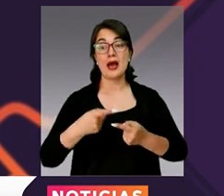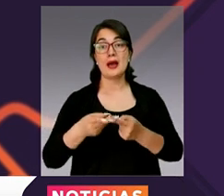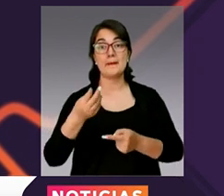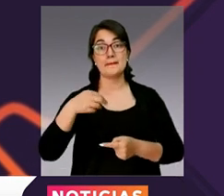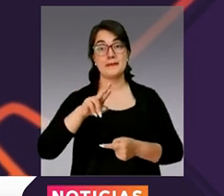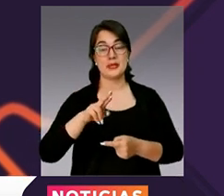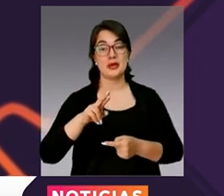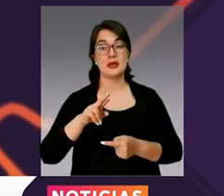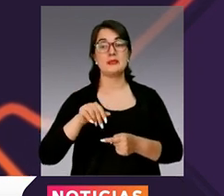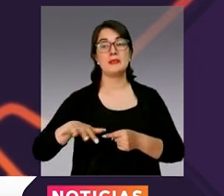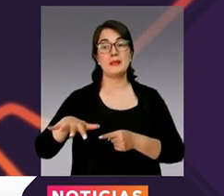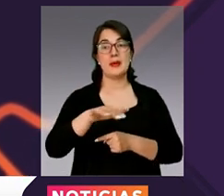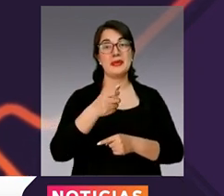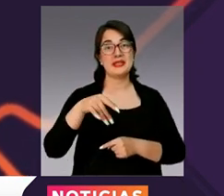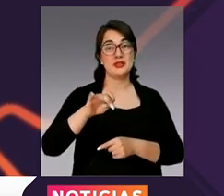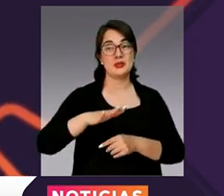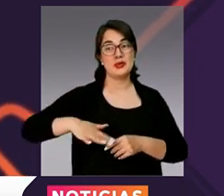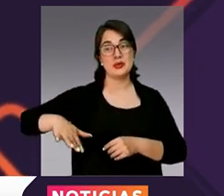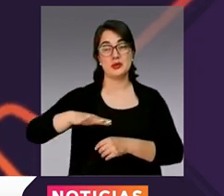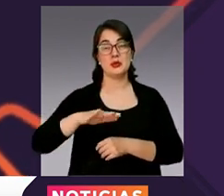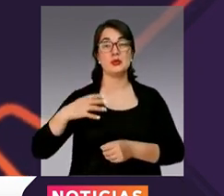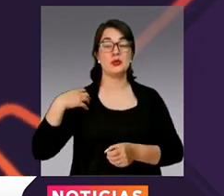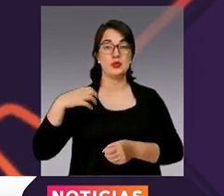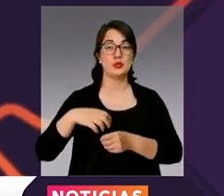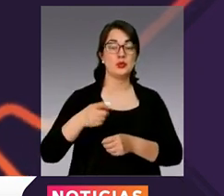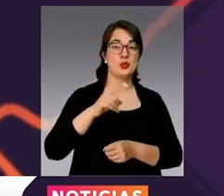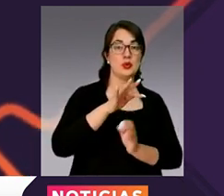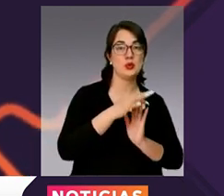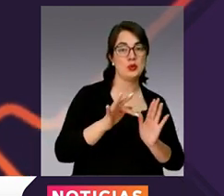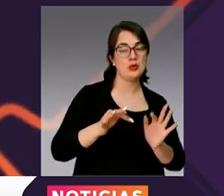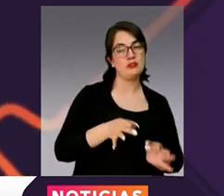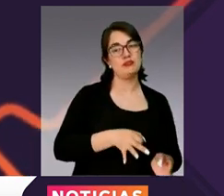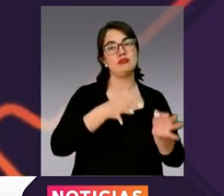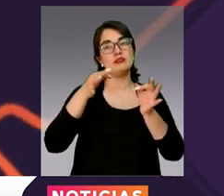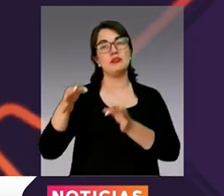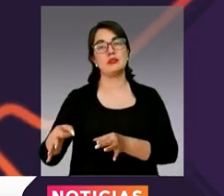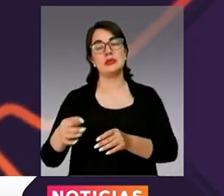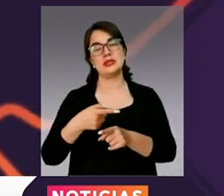19 barrios de Ciudad Bolívar y Tunjuelito se aplazan para la semana del 15 al 20 de marzo.